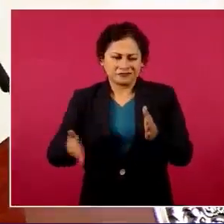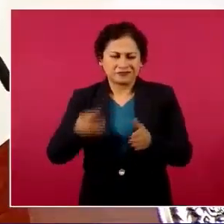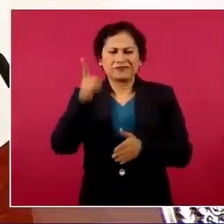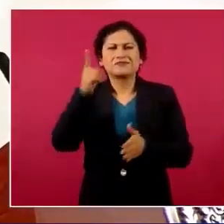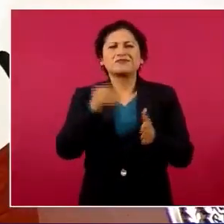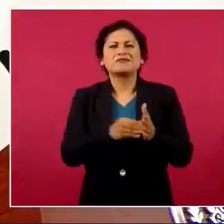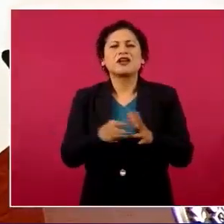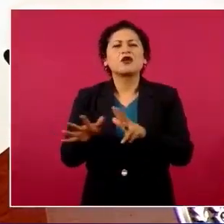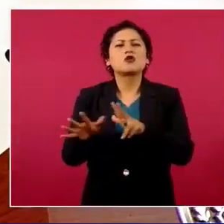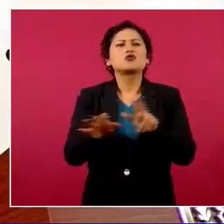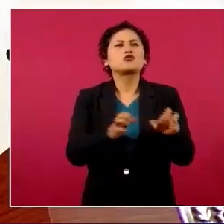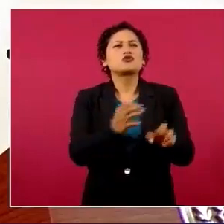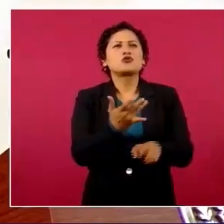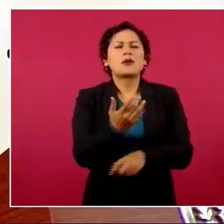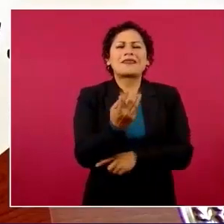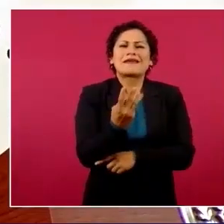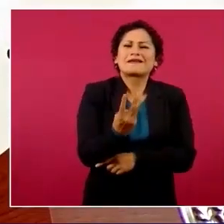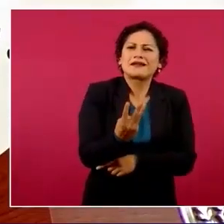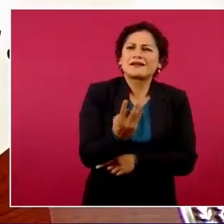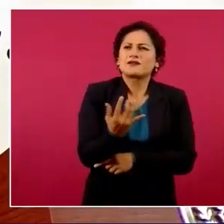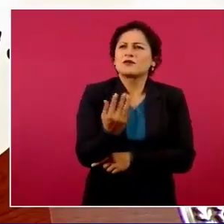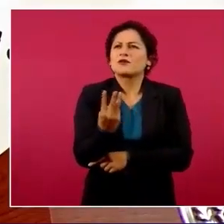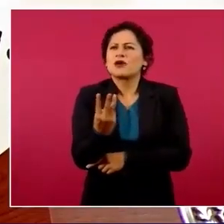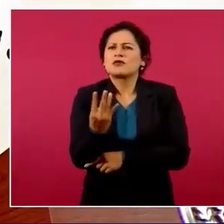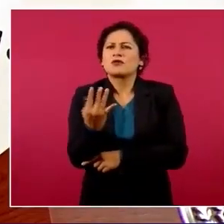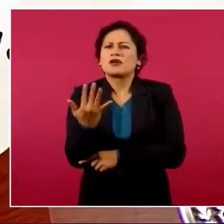1853, 54, 55.